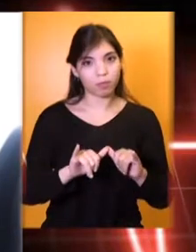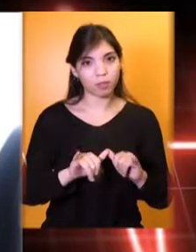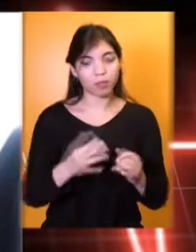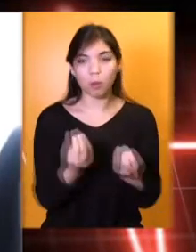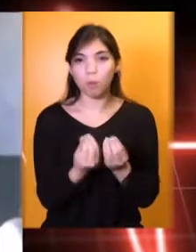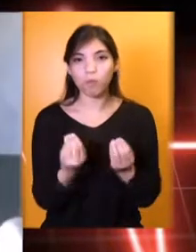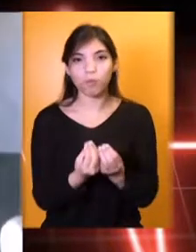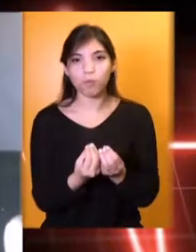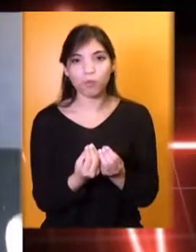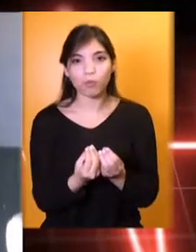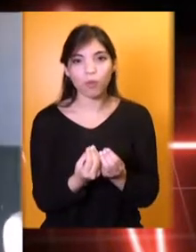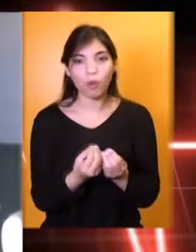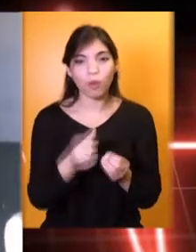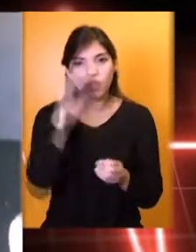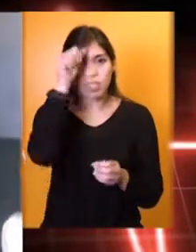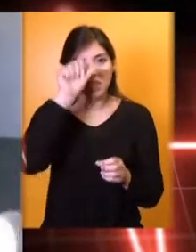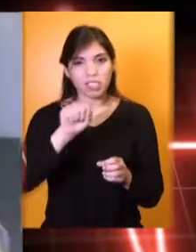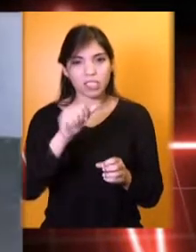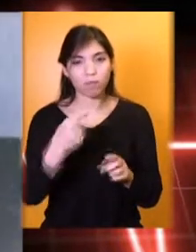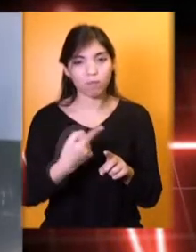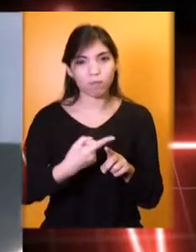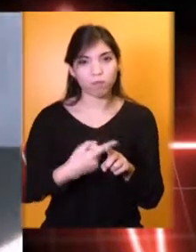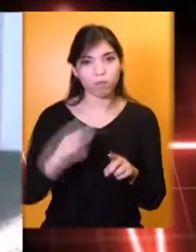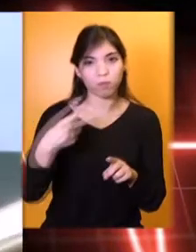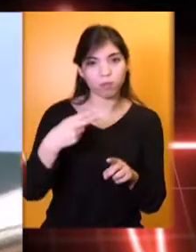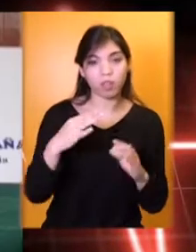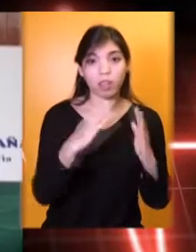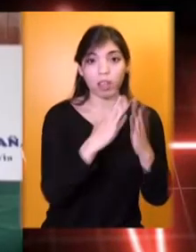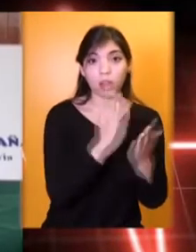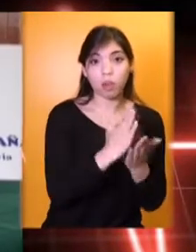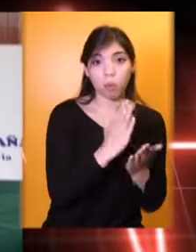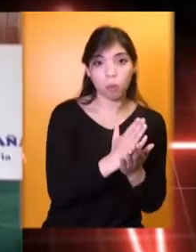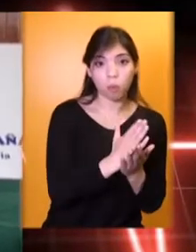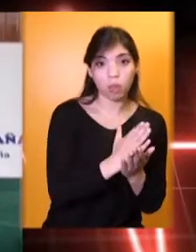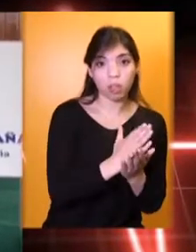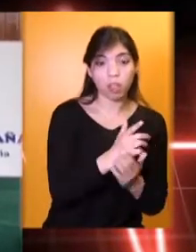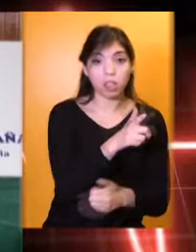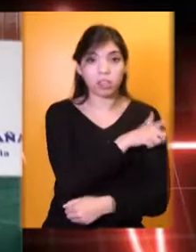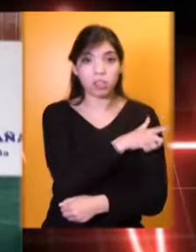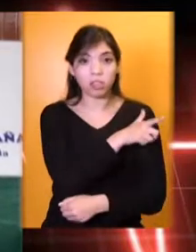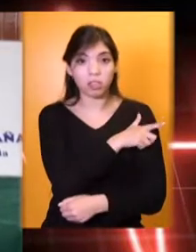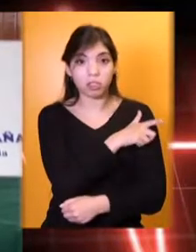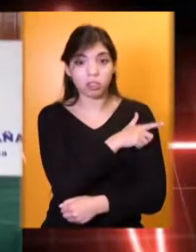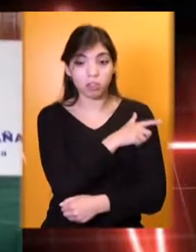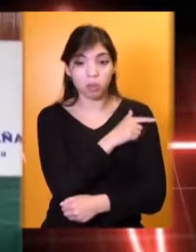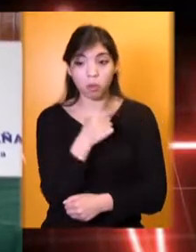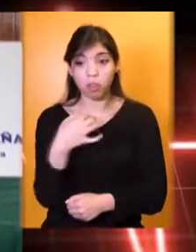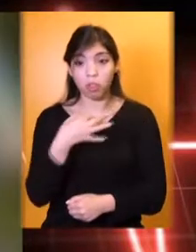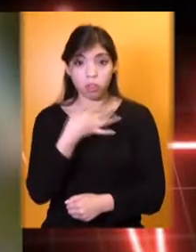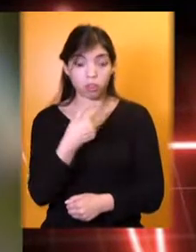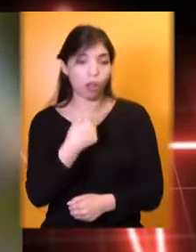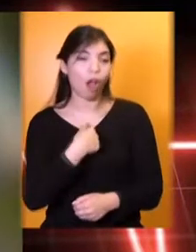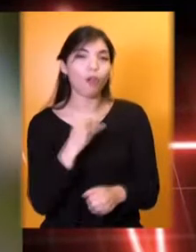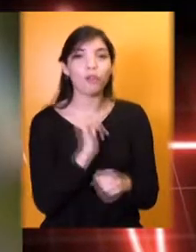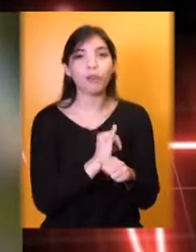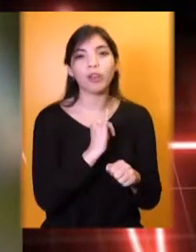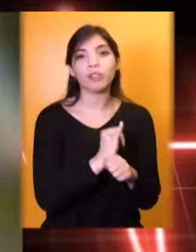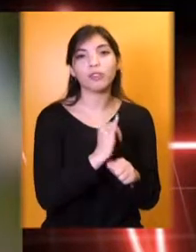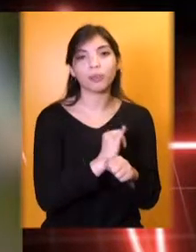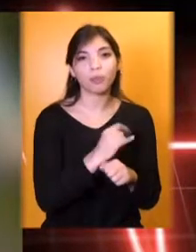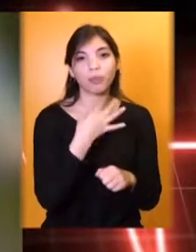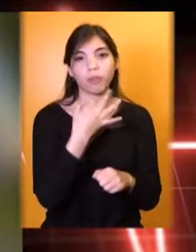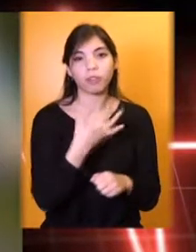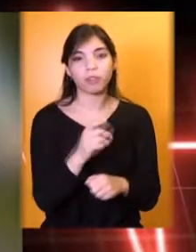serie de delitos de connotación sexual y que en escuelas y liceos se presentaba como ex integrante del ejército con una tenida de